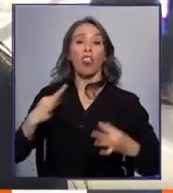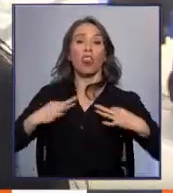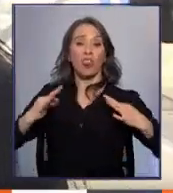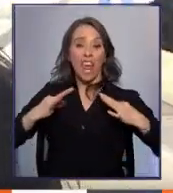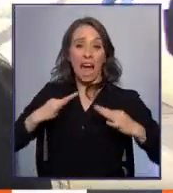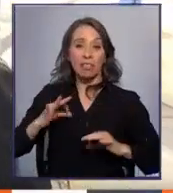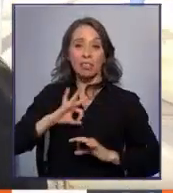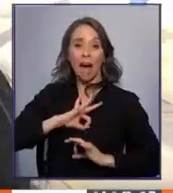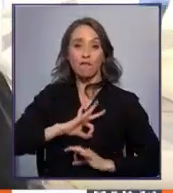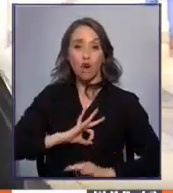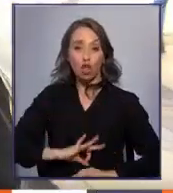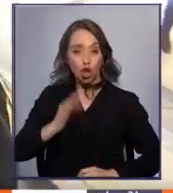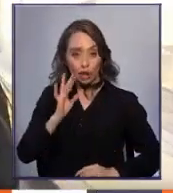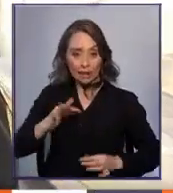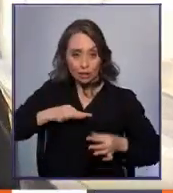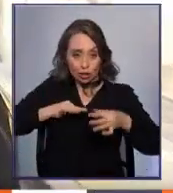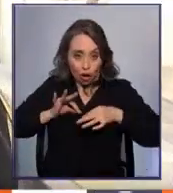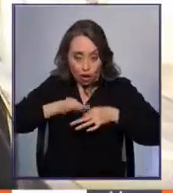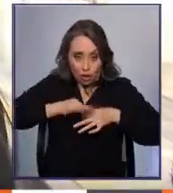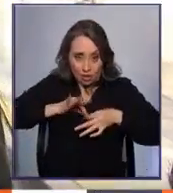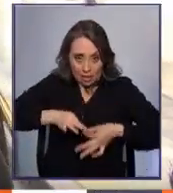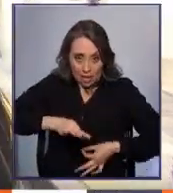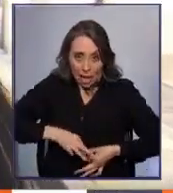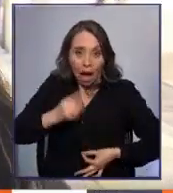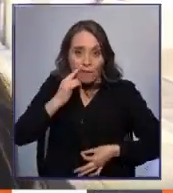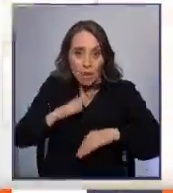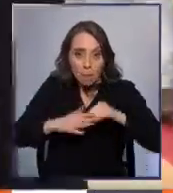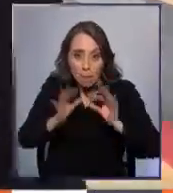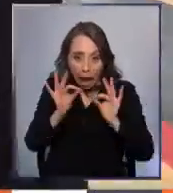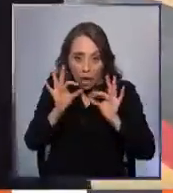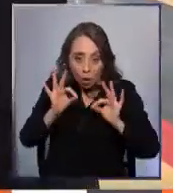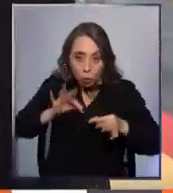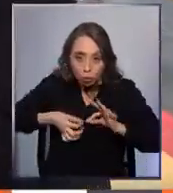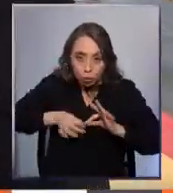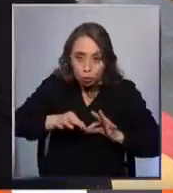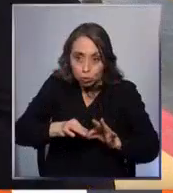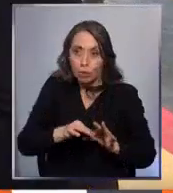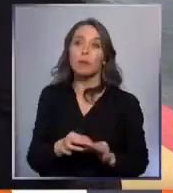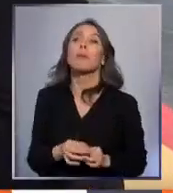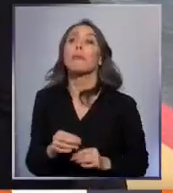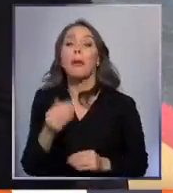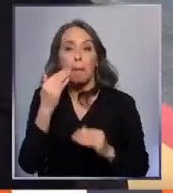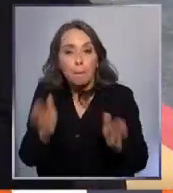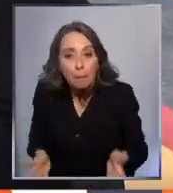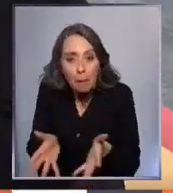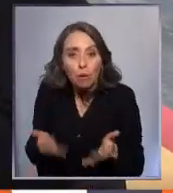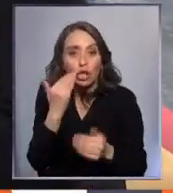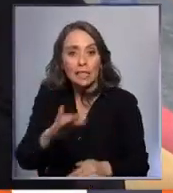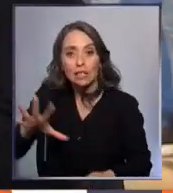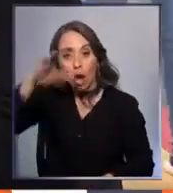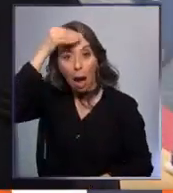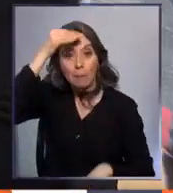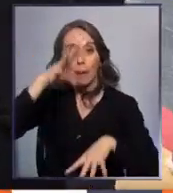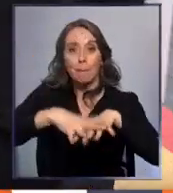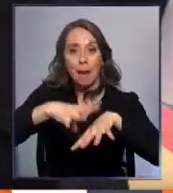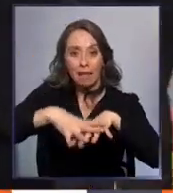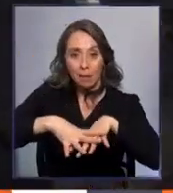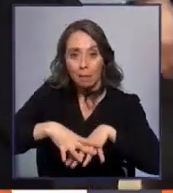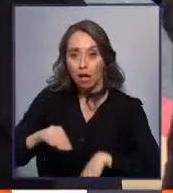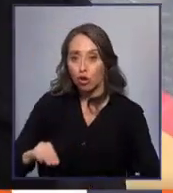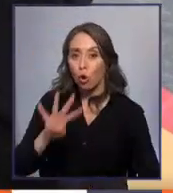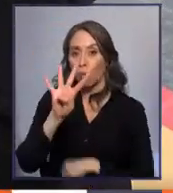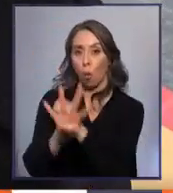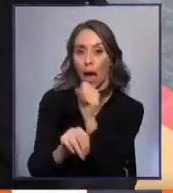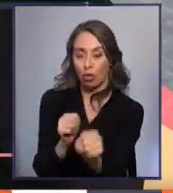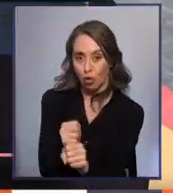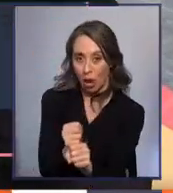igual que otros elementos, te pueden dar muchas pistas acerca del desarrollo motriz fino. Para intencionar el aprendizaje de la matemática en un niño de 4 años,